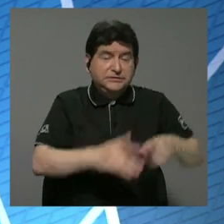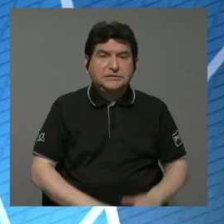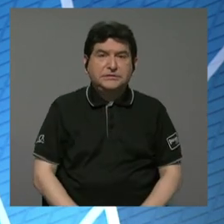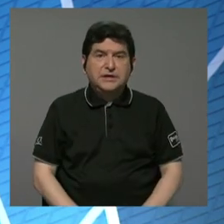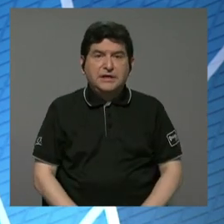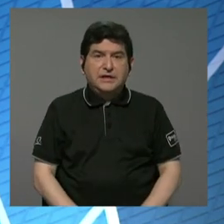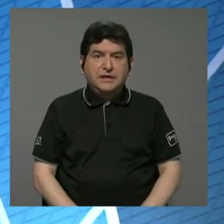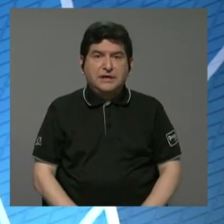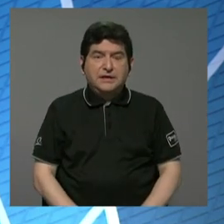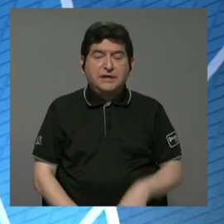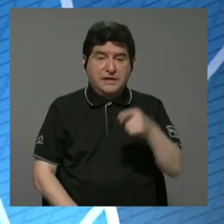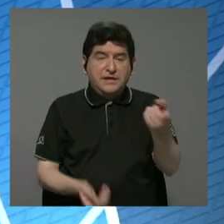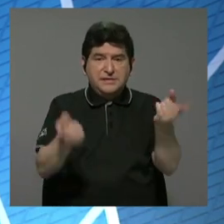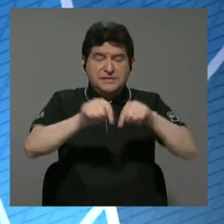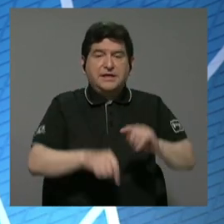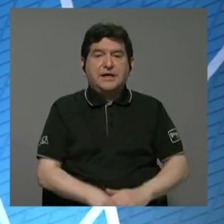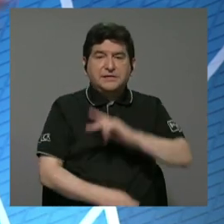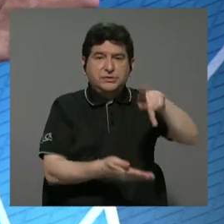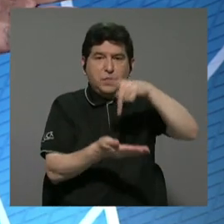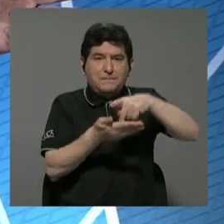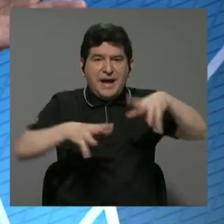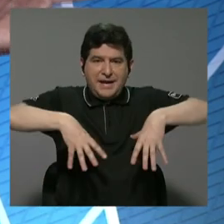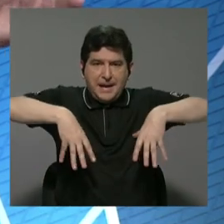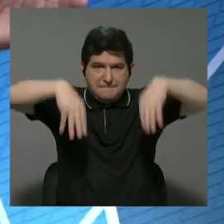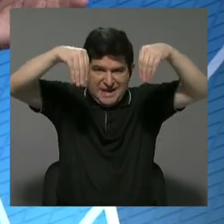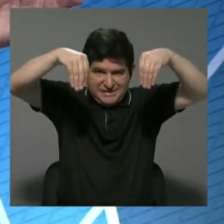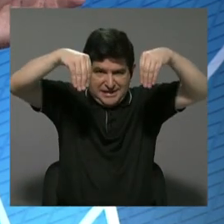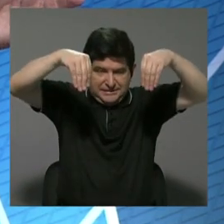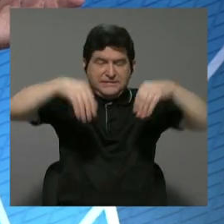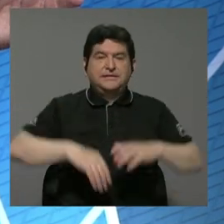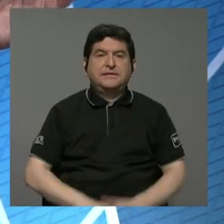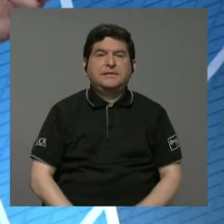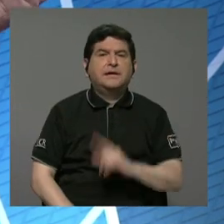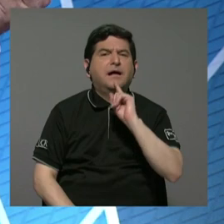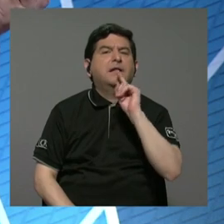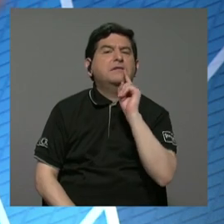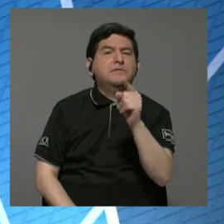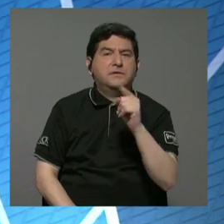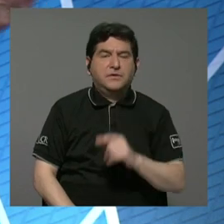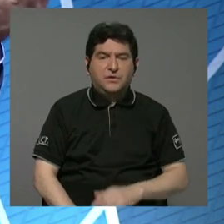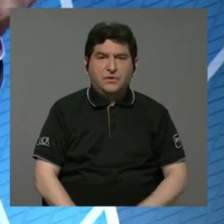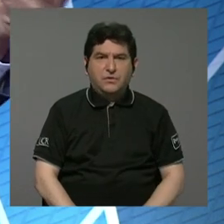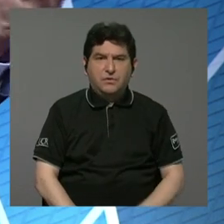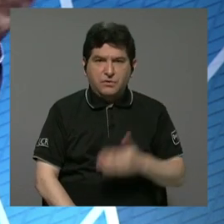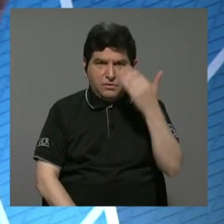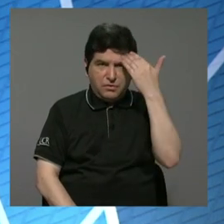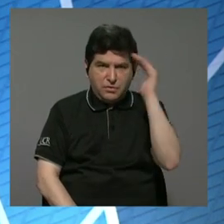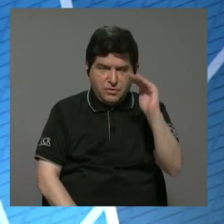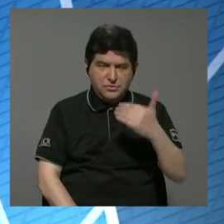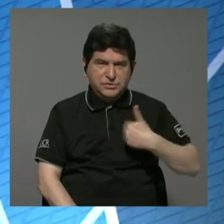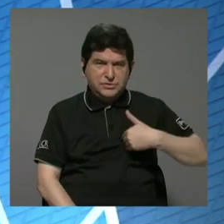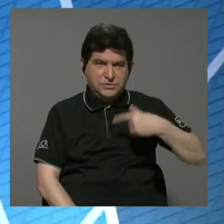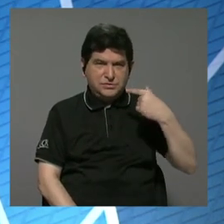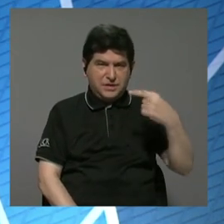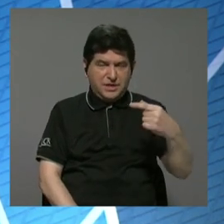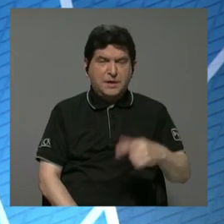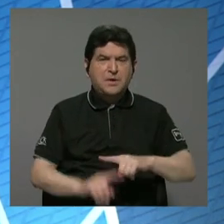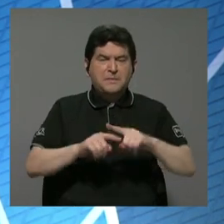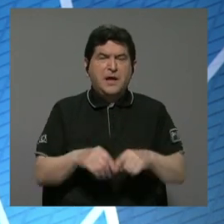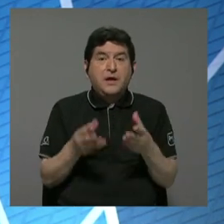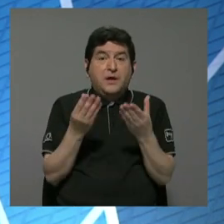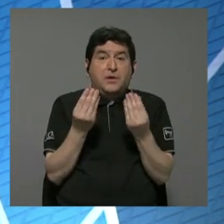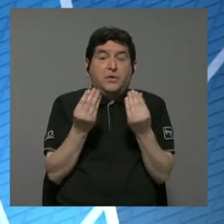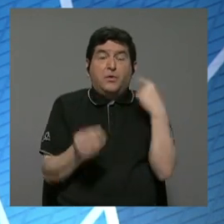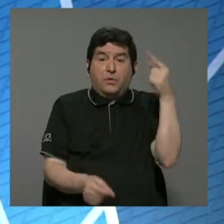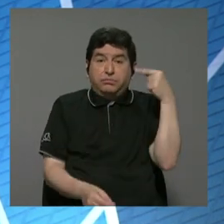desde el Parque de la Merced, creo que usted mencionaba lo de la, no sé si fue don Guillermo, pero el nerviosismo que genera